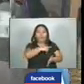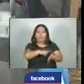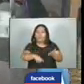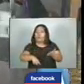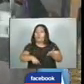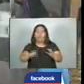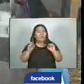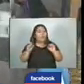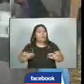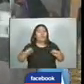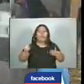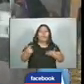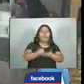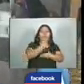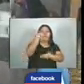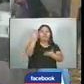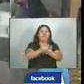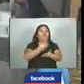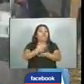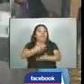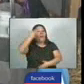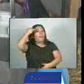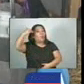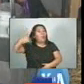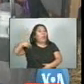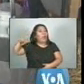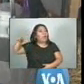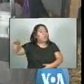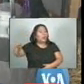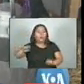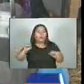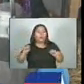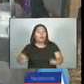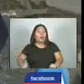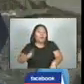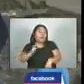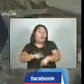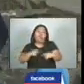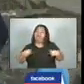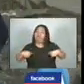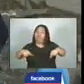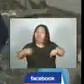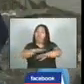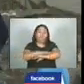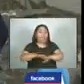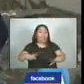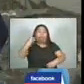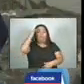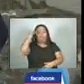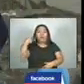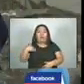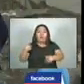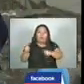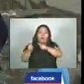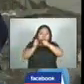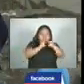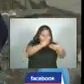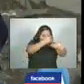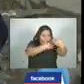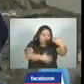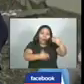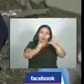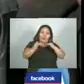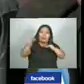educación universitaria a las mujeres en Afganistán por un periodo indeterminado, según una carta del Ministerio de Enseñanza